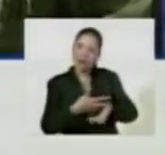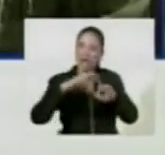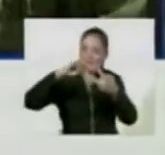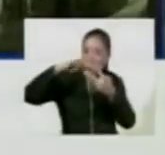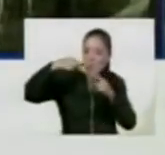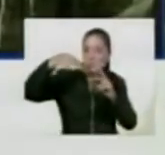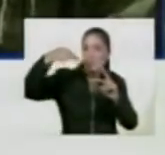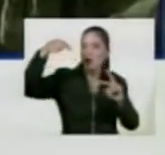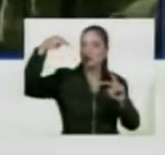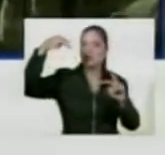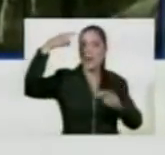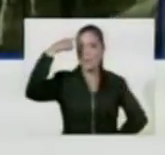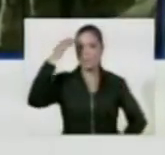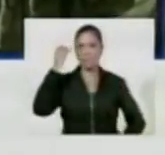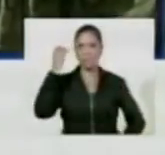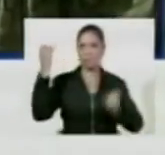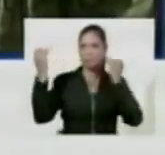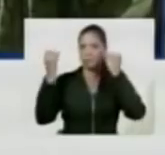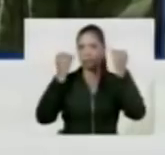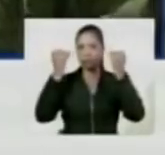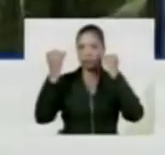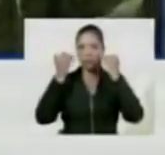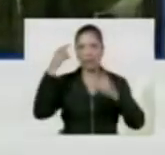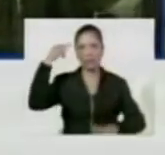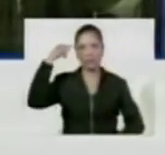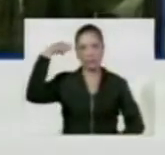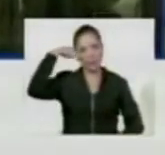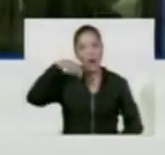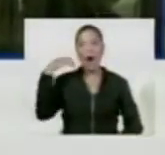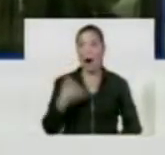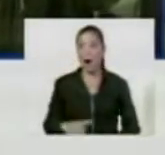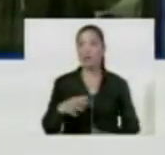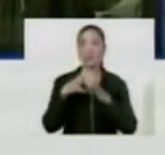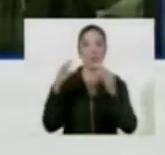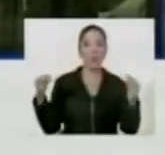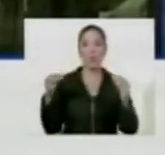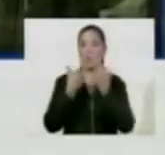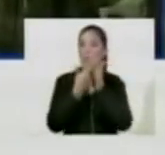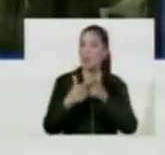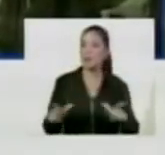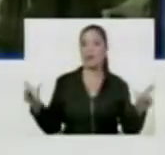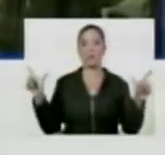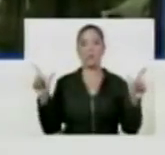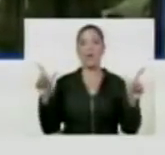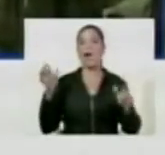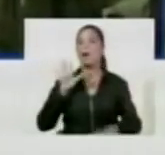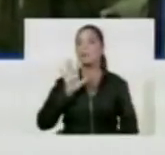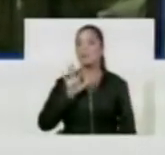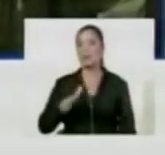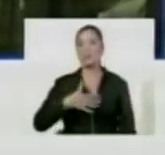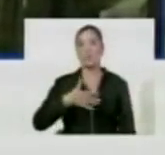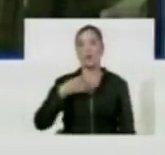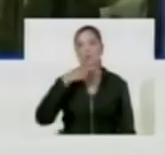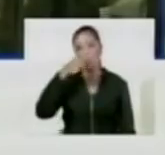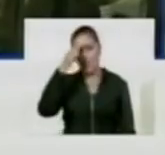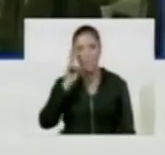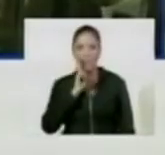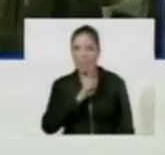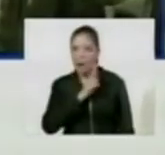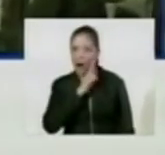pensamiento, llevamos la sangre, los genes y el pensamiento de los libertadores. Son nuestros padres y